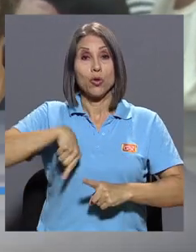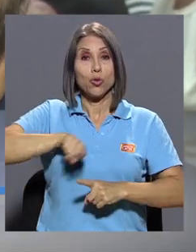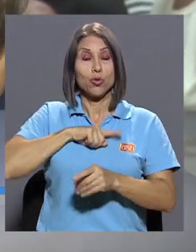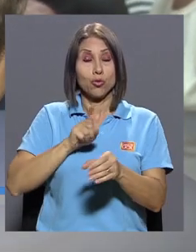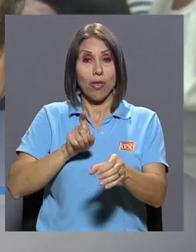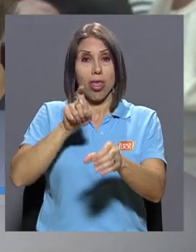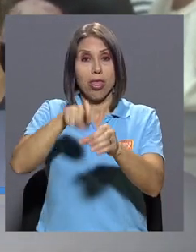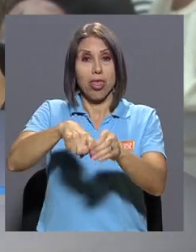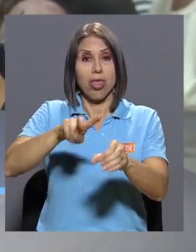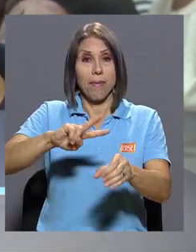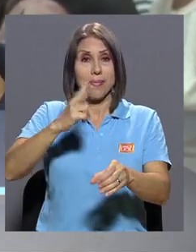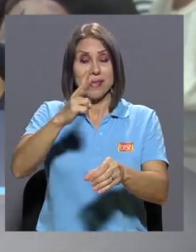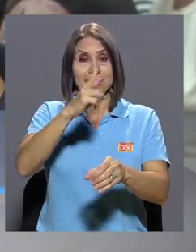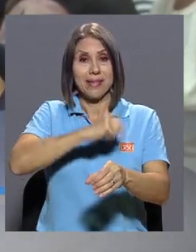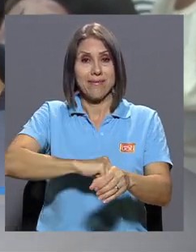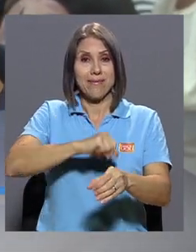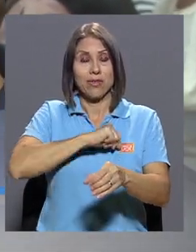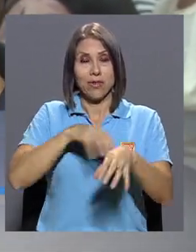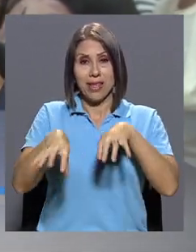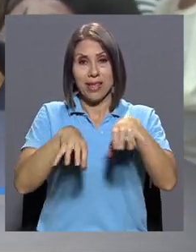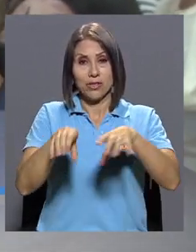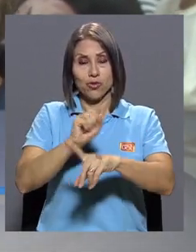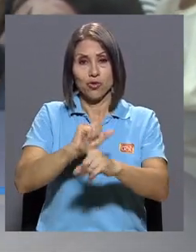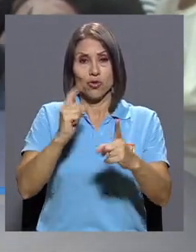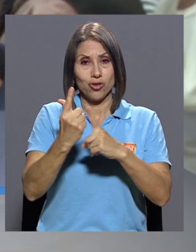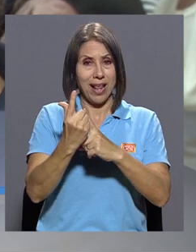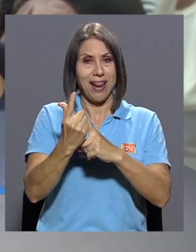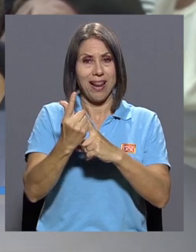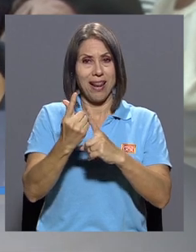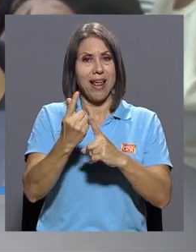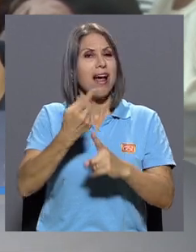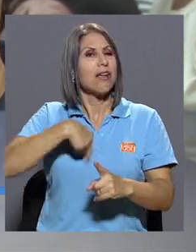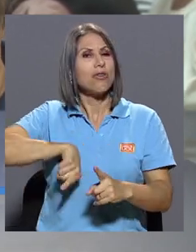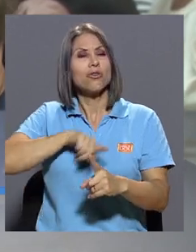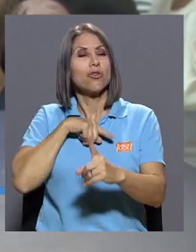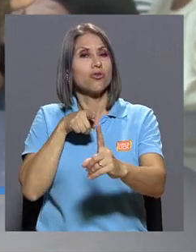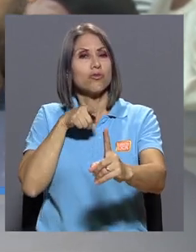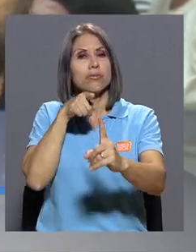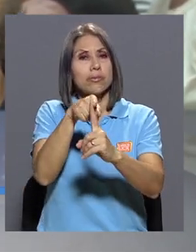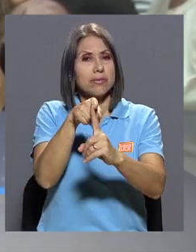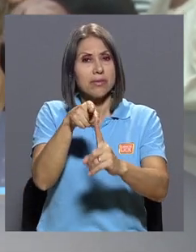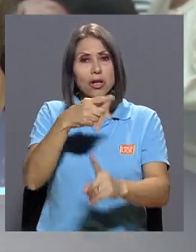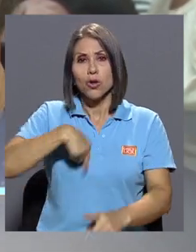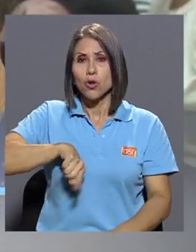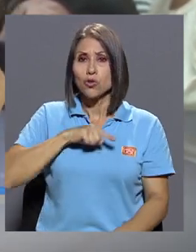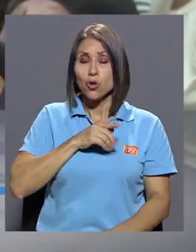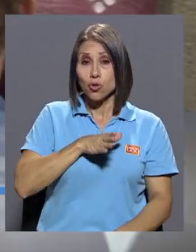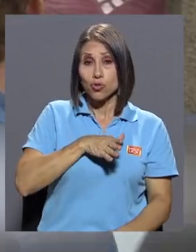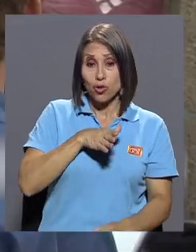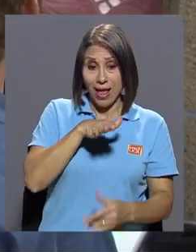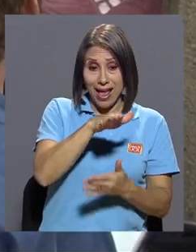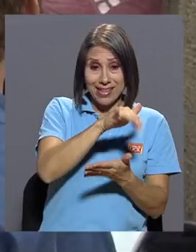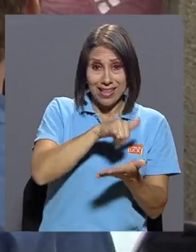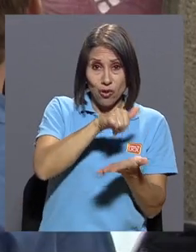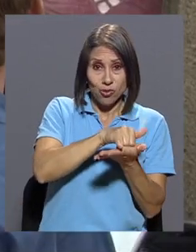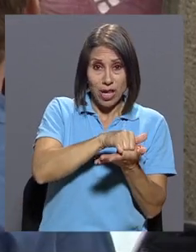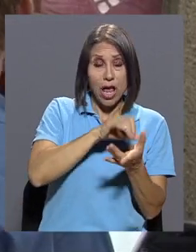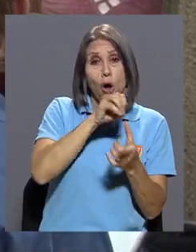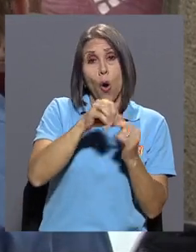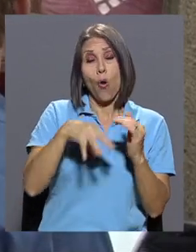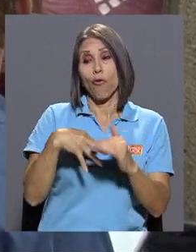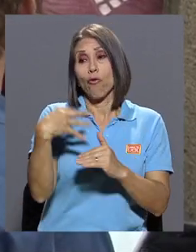pertenecemos a la Vicerrectoría de Acción Social, entonces nuestro trabajo es justamente eso, es acción social, nos acercamos a diferentes comunidades dentro y fuera de San José.